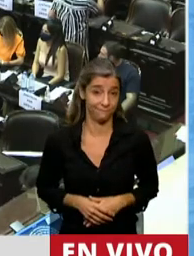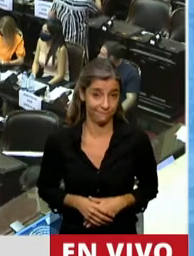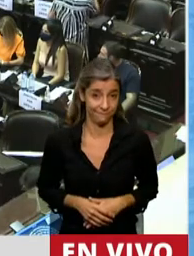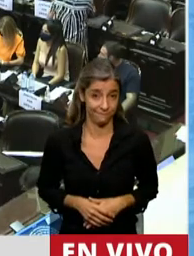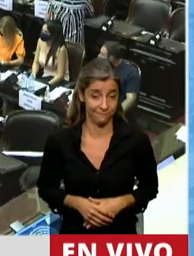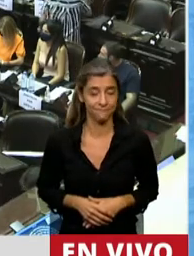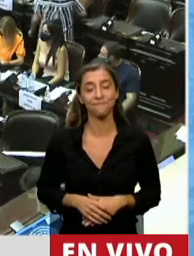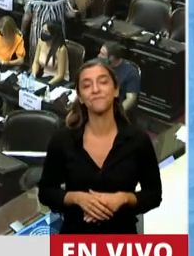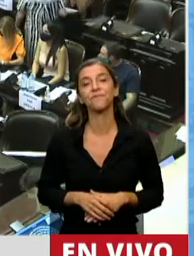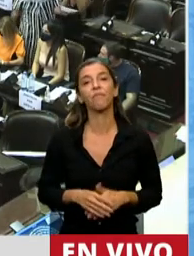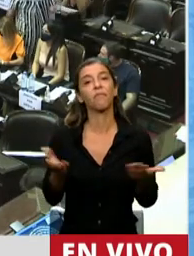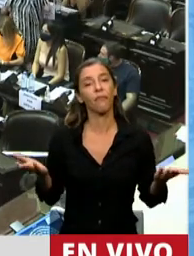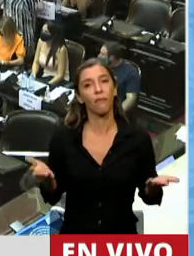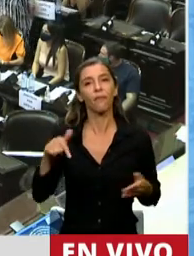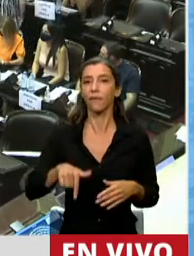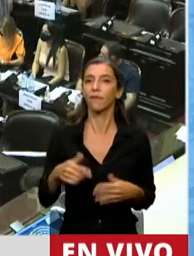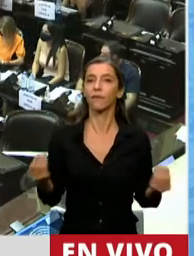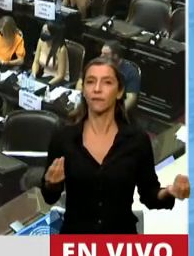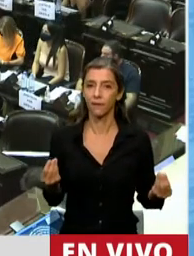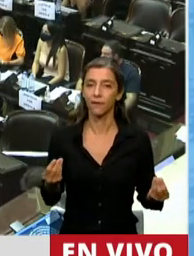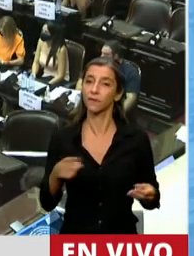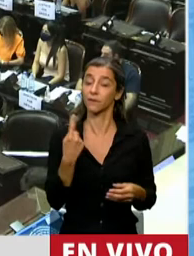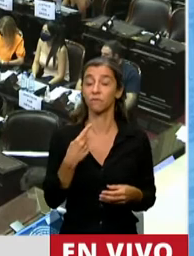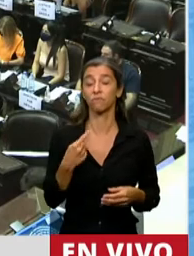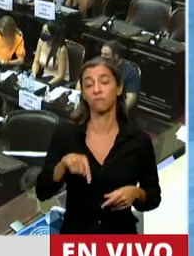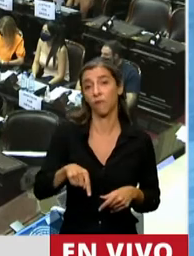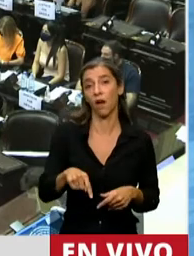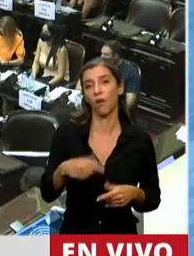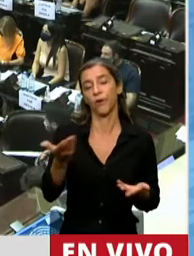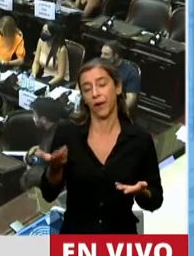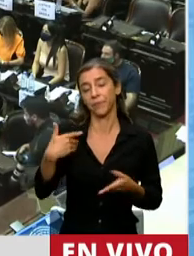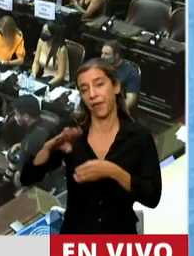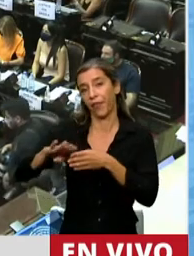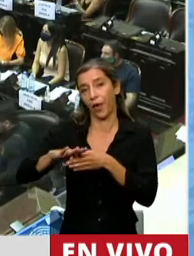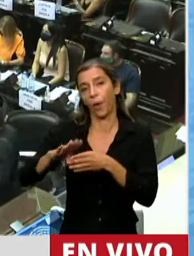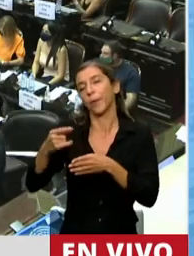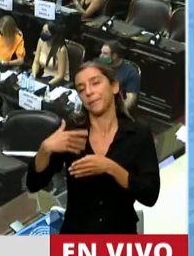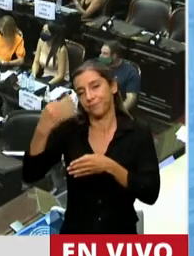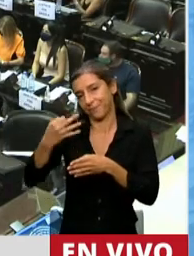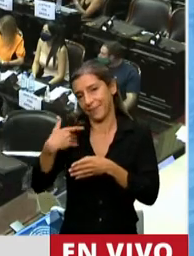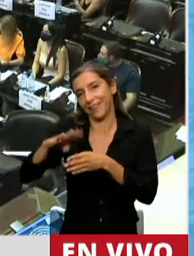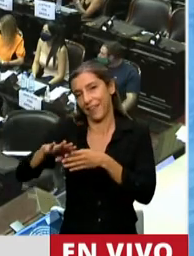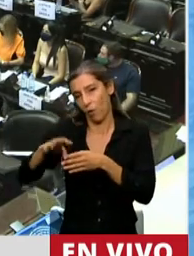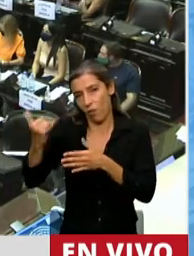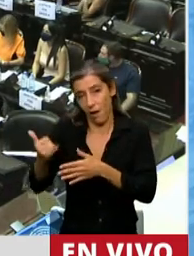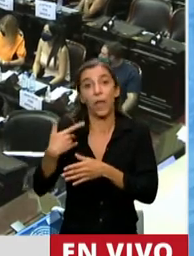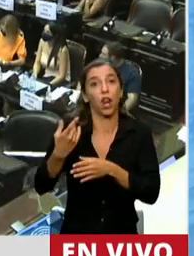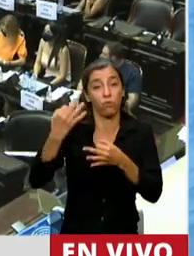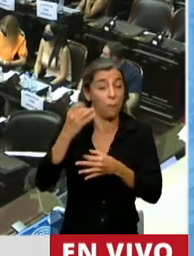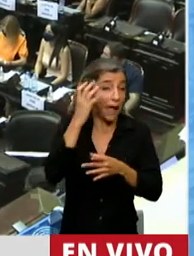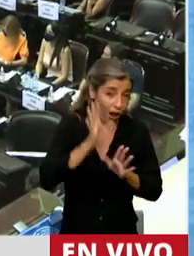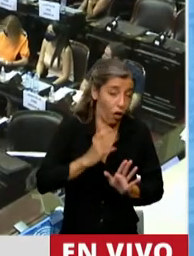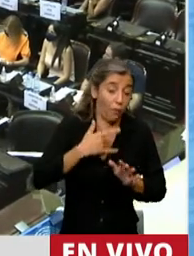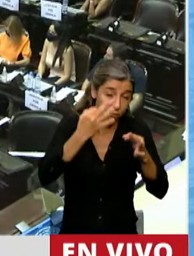Ahora, ¿qué es lo que está pasando? Traemos una deuda aquí, un proyecto de ley, que ¿qué es lo que